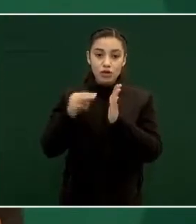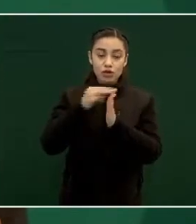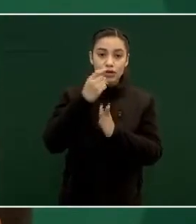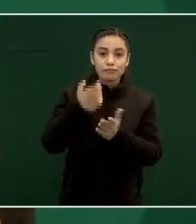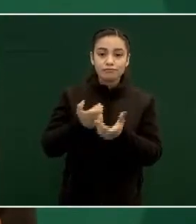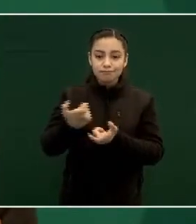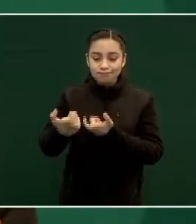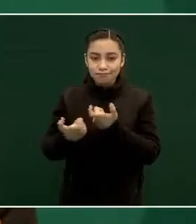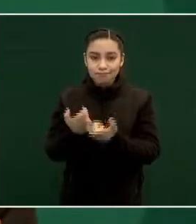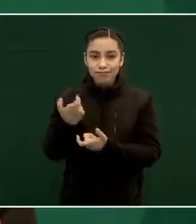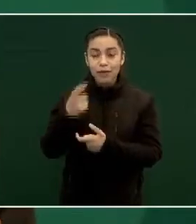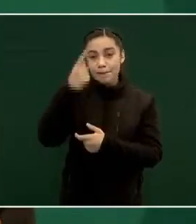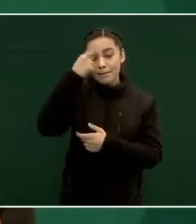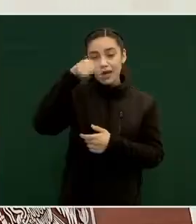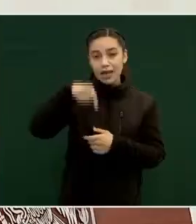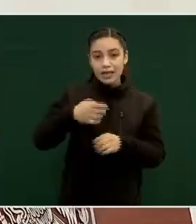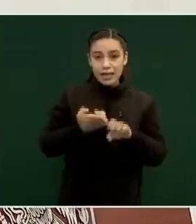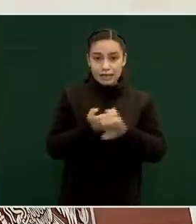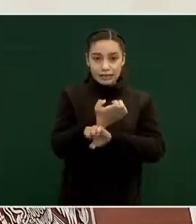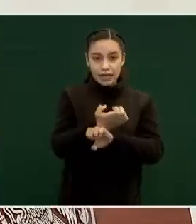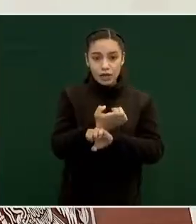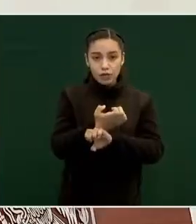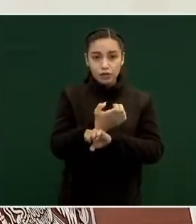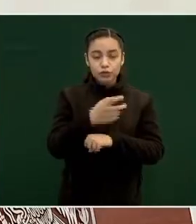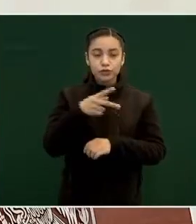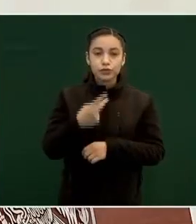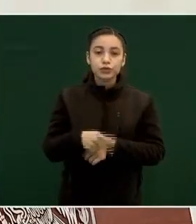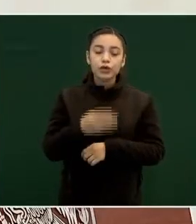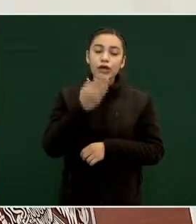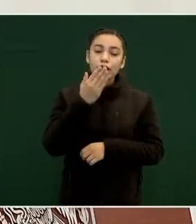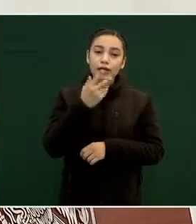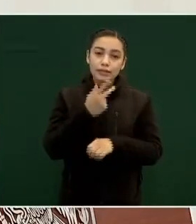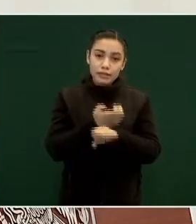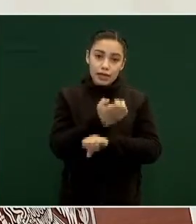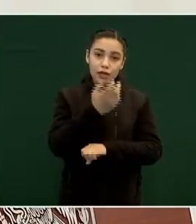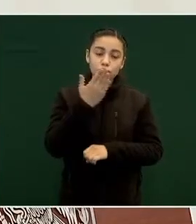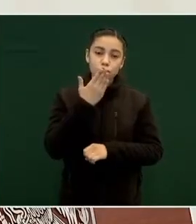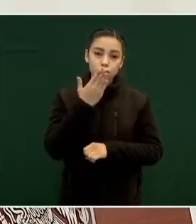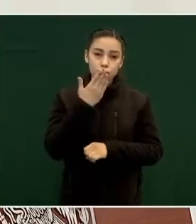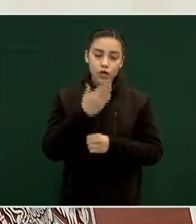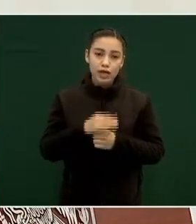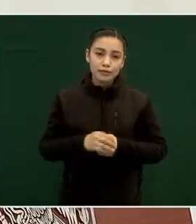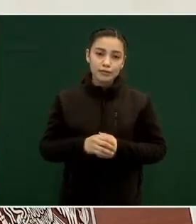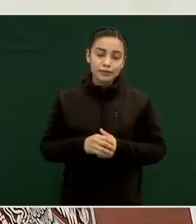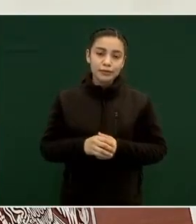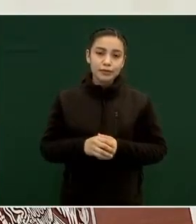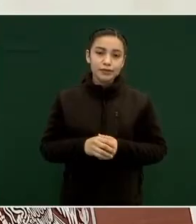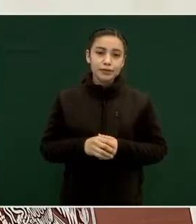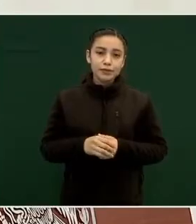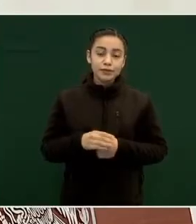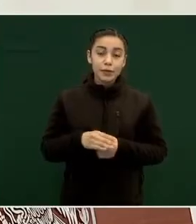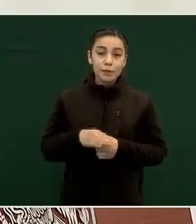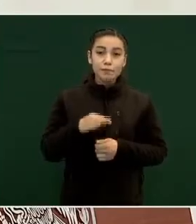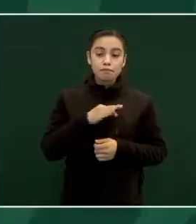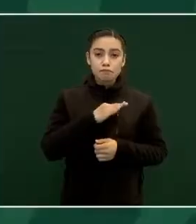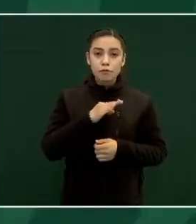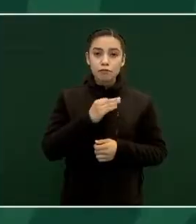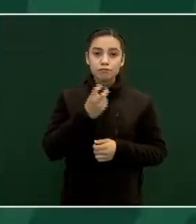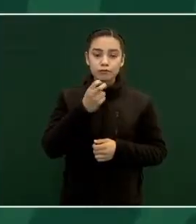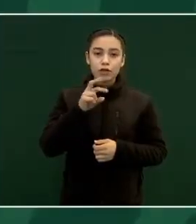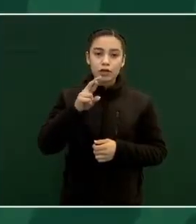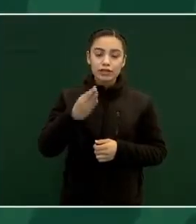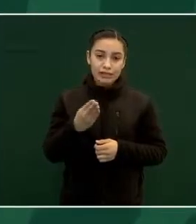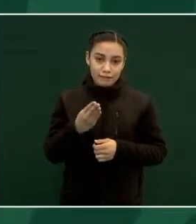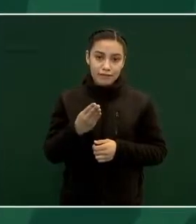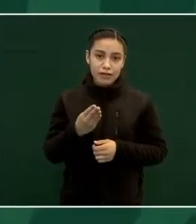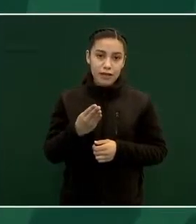Estado, podamos recibir el recurso que corresponderá a los próximos 3